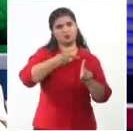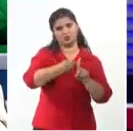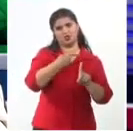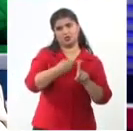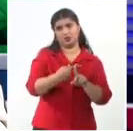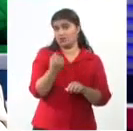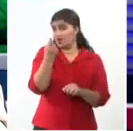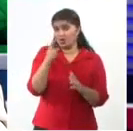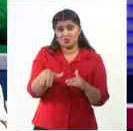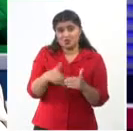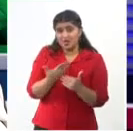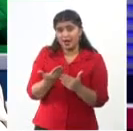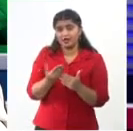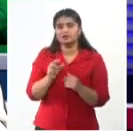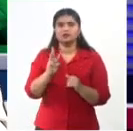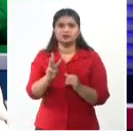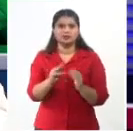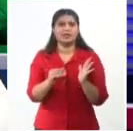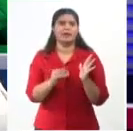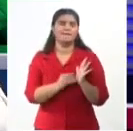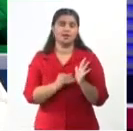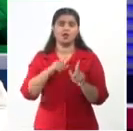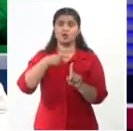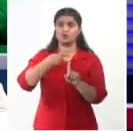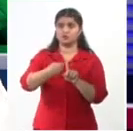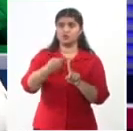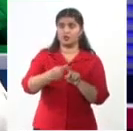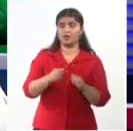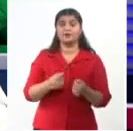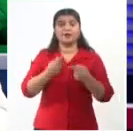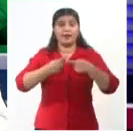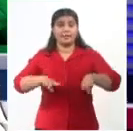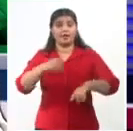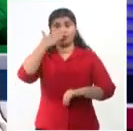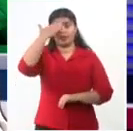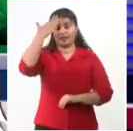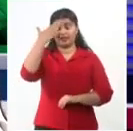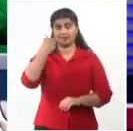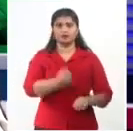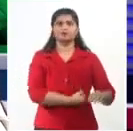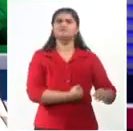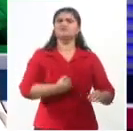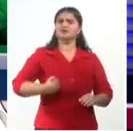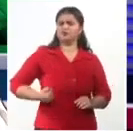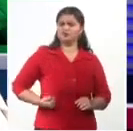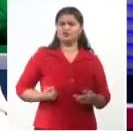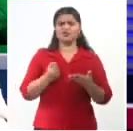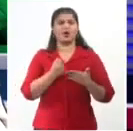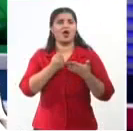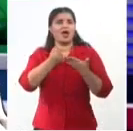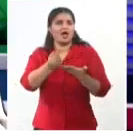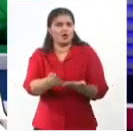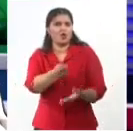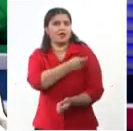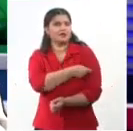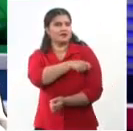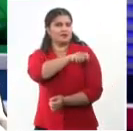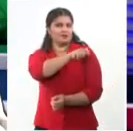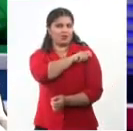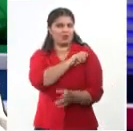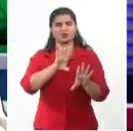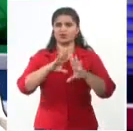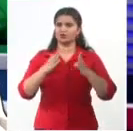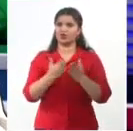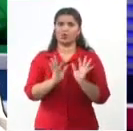día, y realmente con el trabajo desarrollado con la vacunación han logrado los indicadores que ustedes